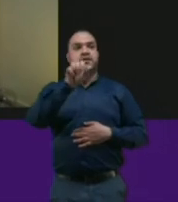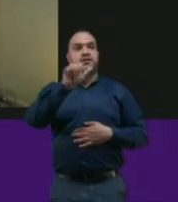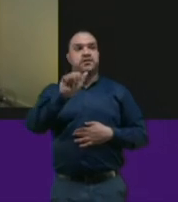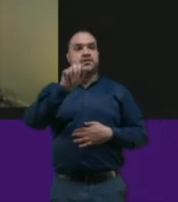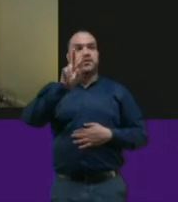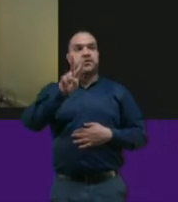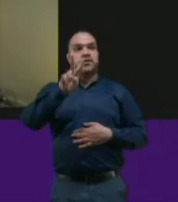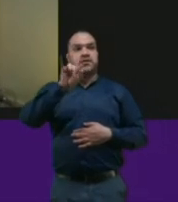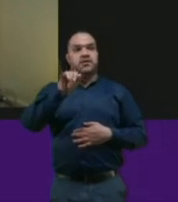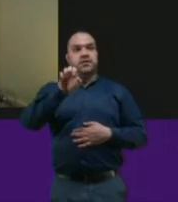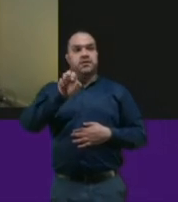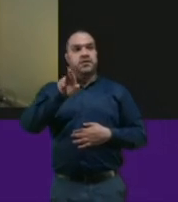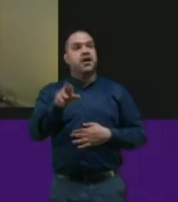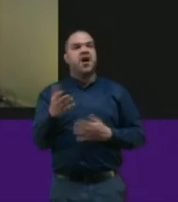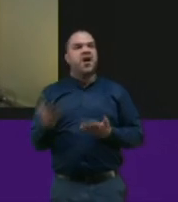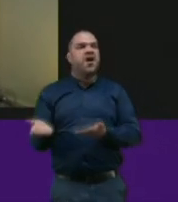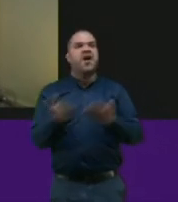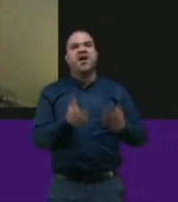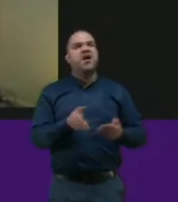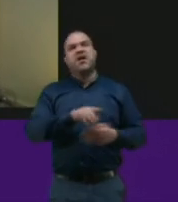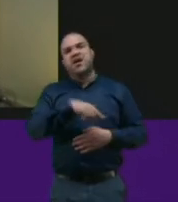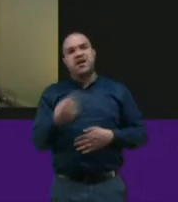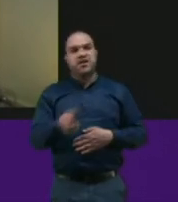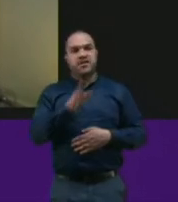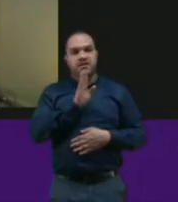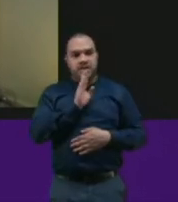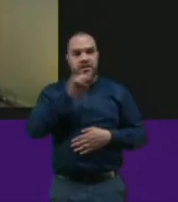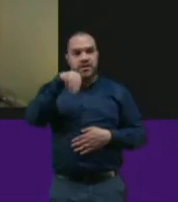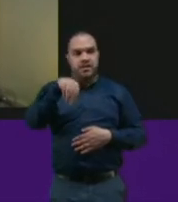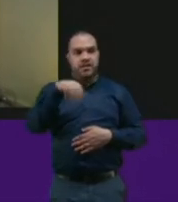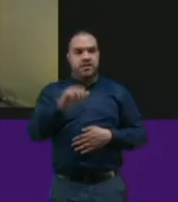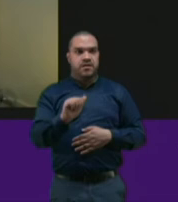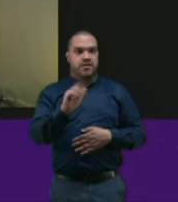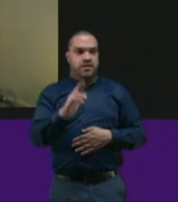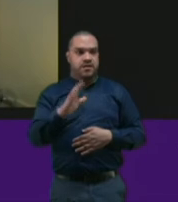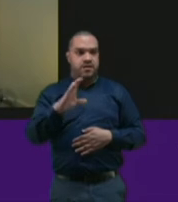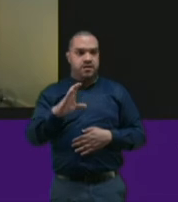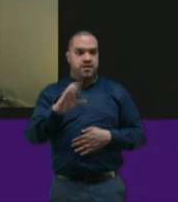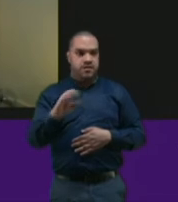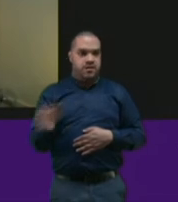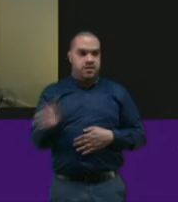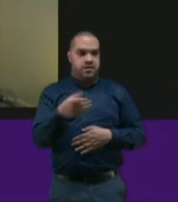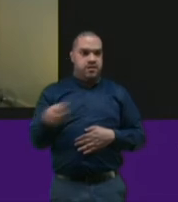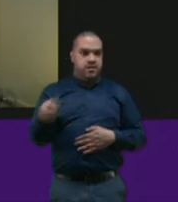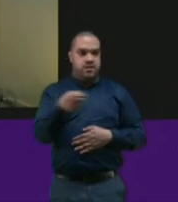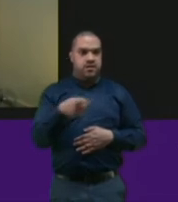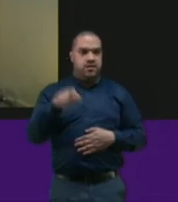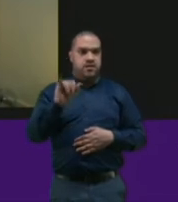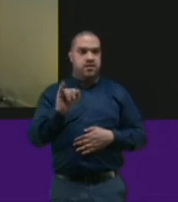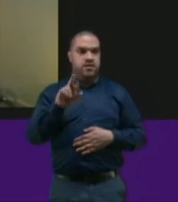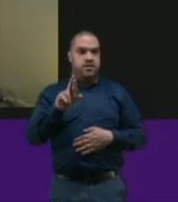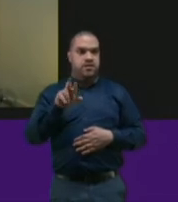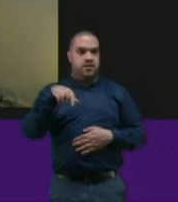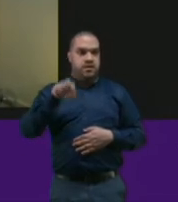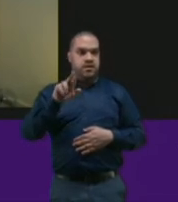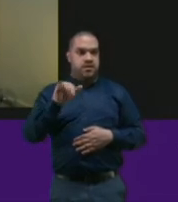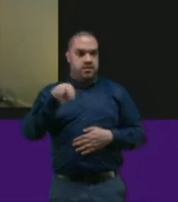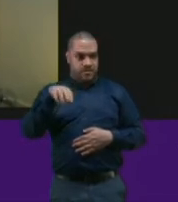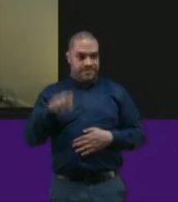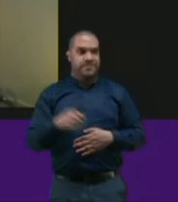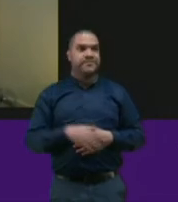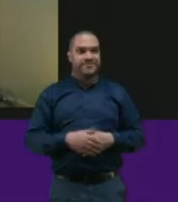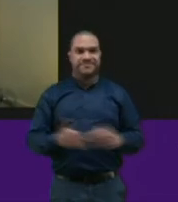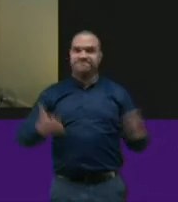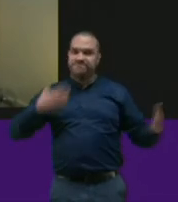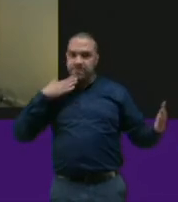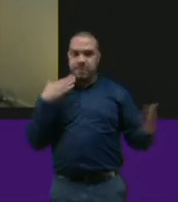Galperini de Mercado Libre, que también ya está en directo, ¿vale? Entonces, mil gracias. Igual, listo, tú ya quedas conectado ahí con